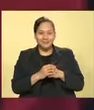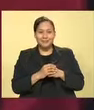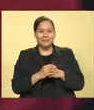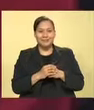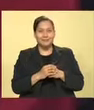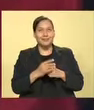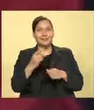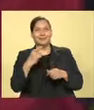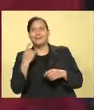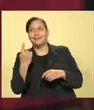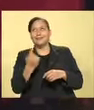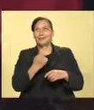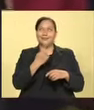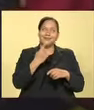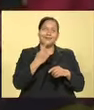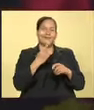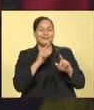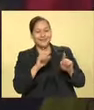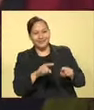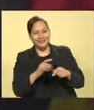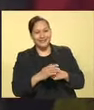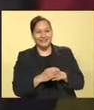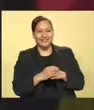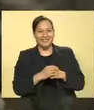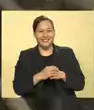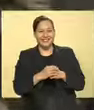Hasta me mareó.